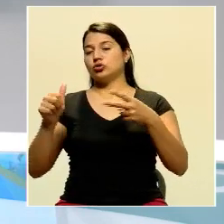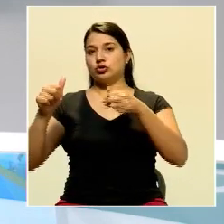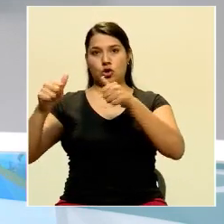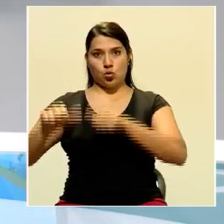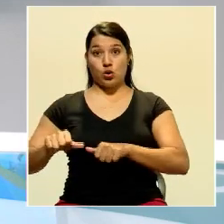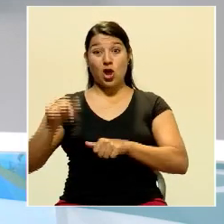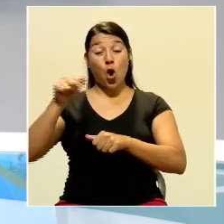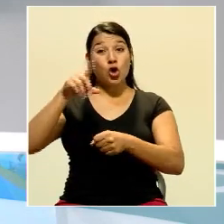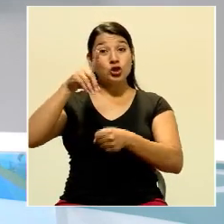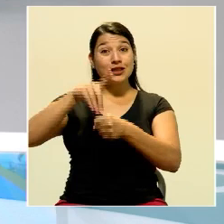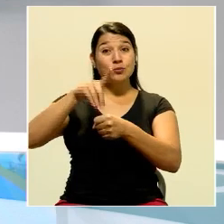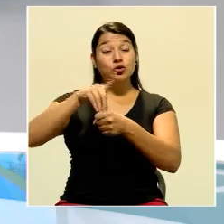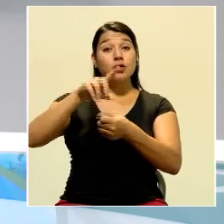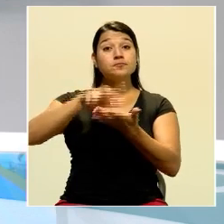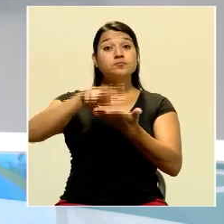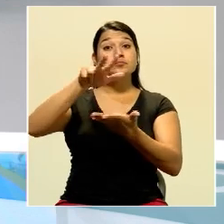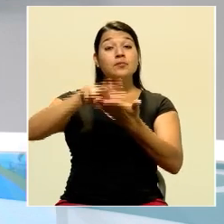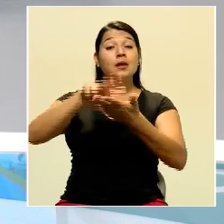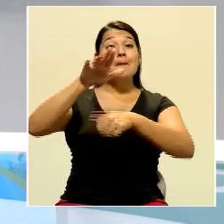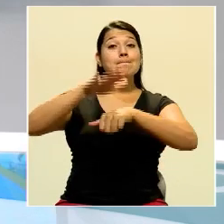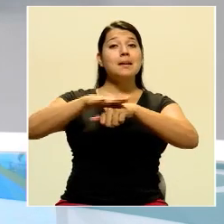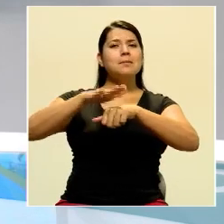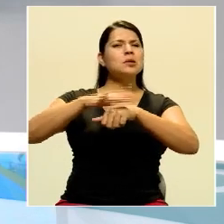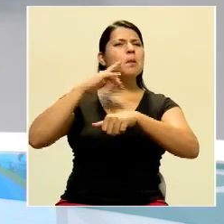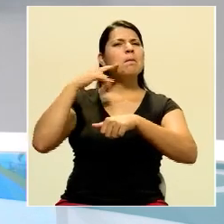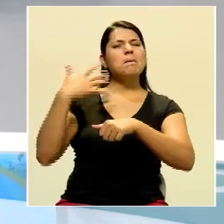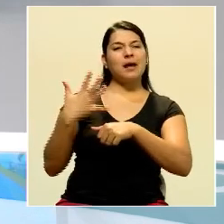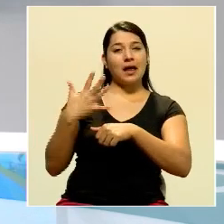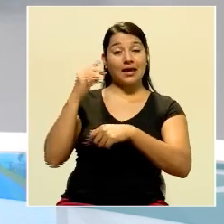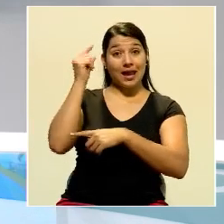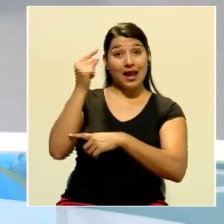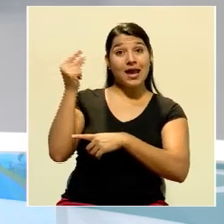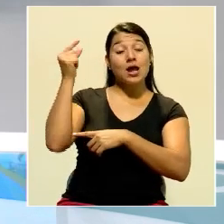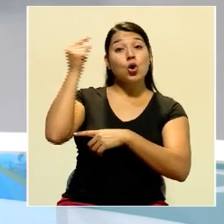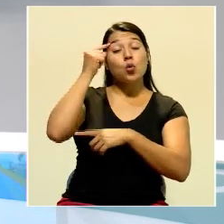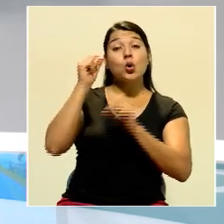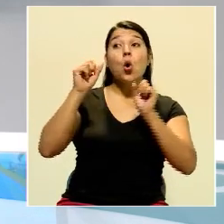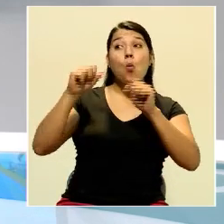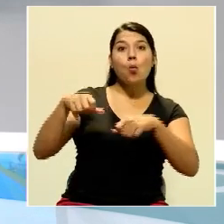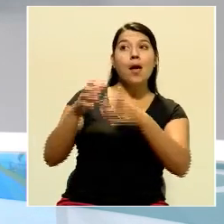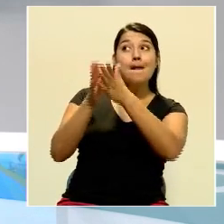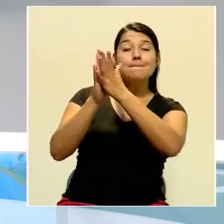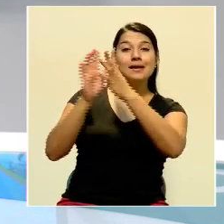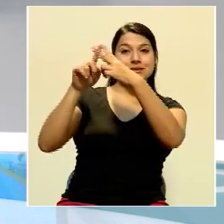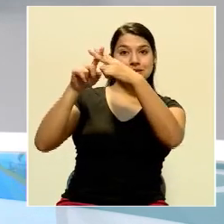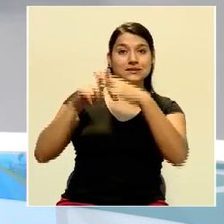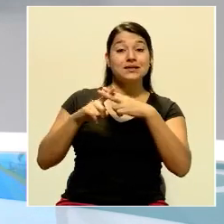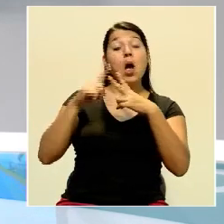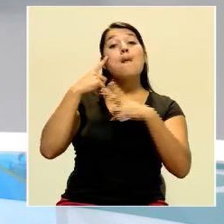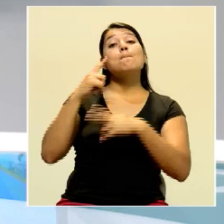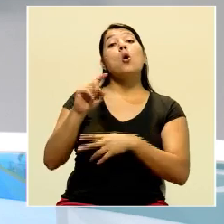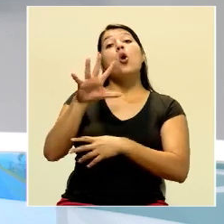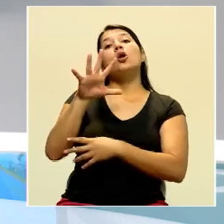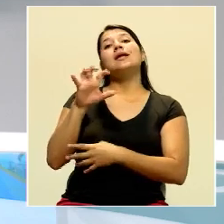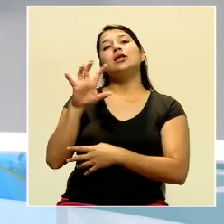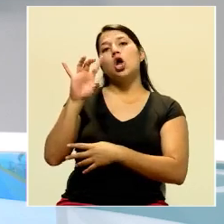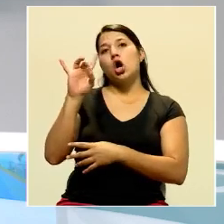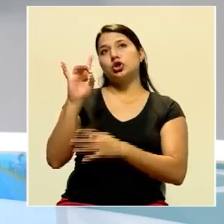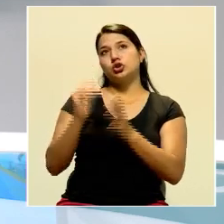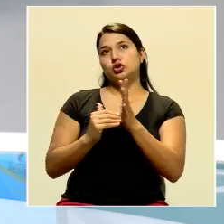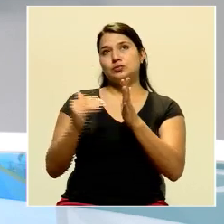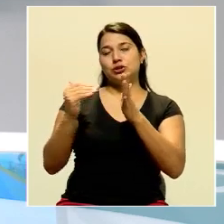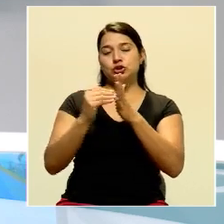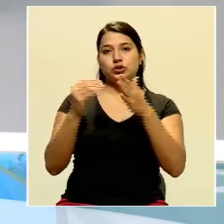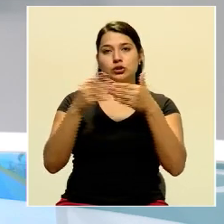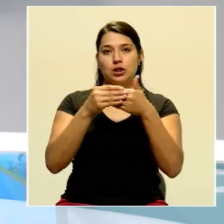segundo debate la autorización para que el Poder Ejecutivo suscriba el crédito por 508 millones